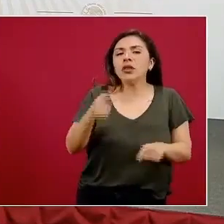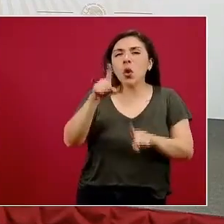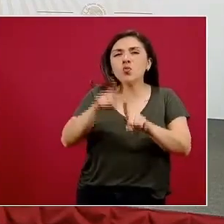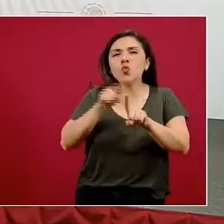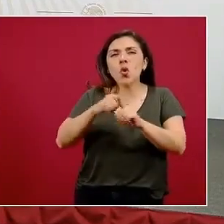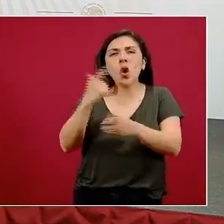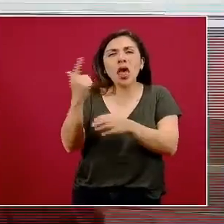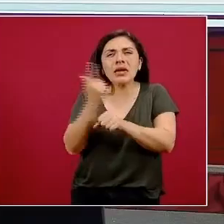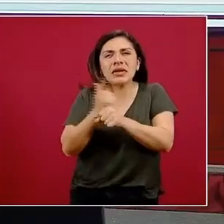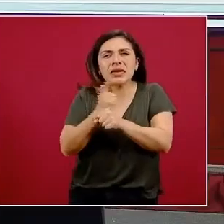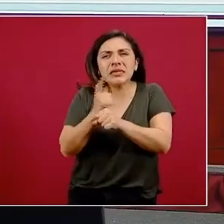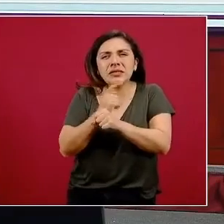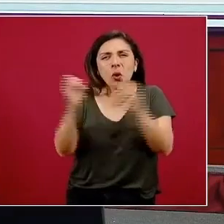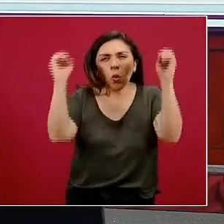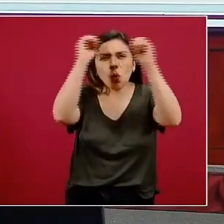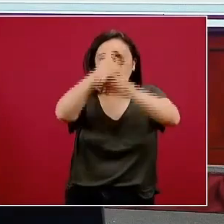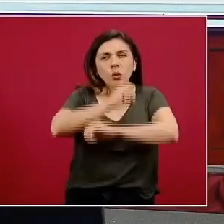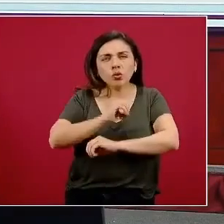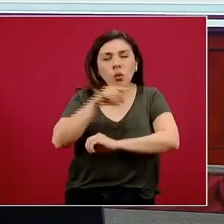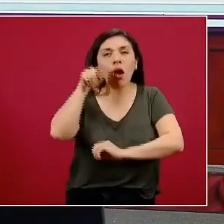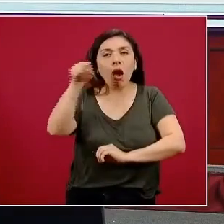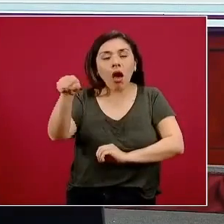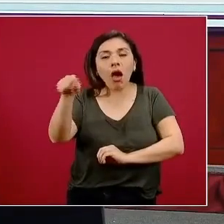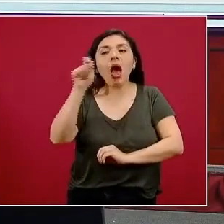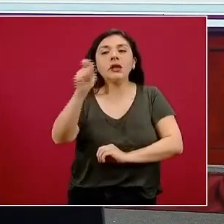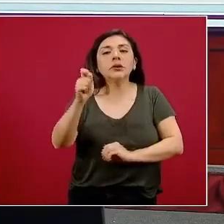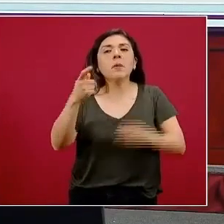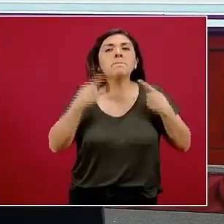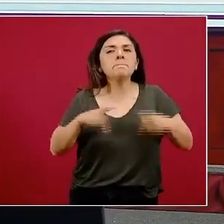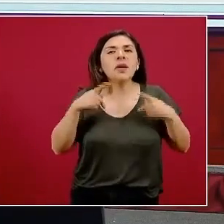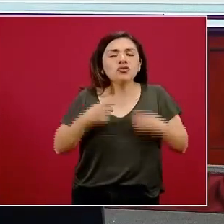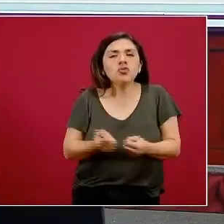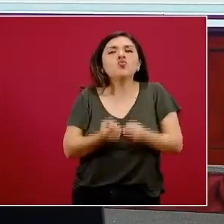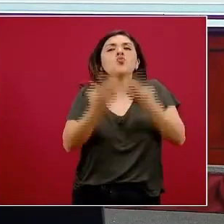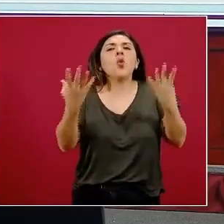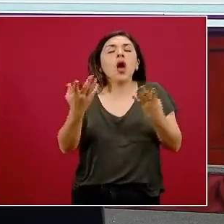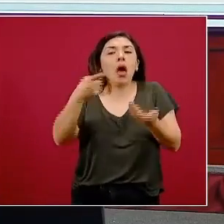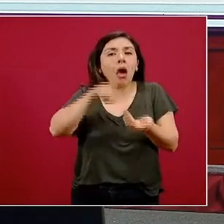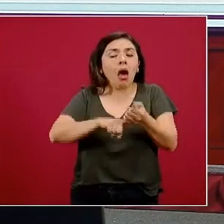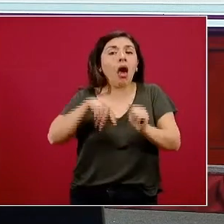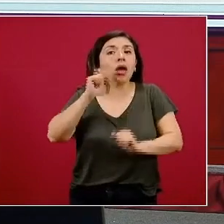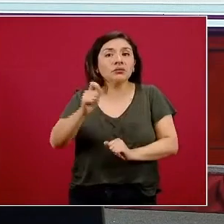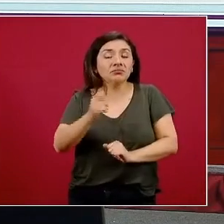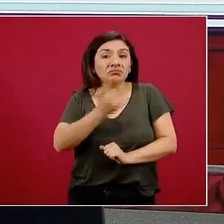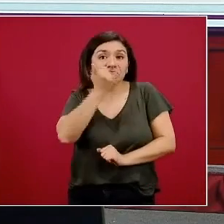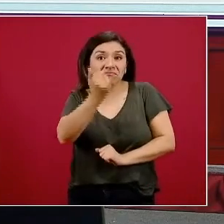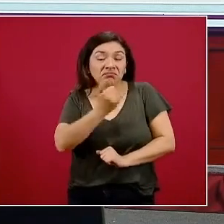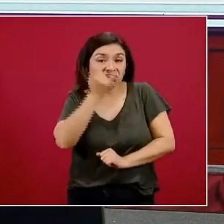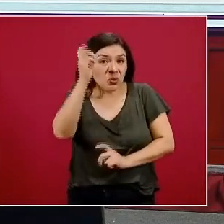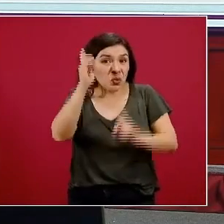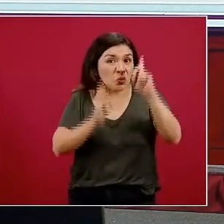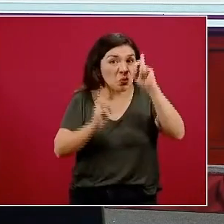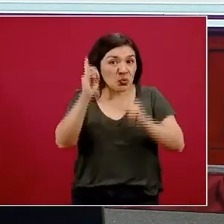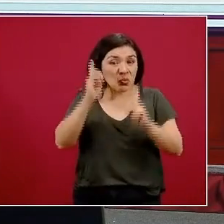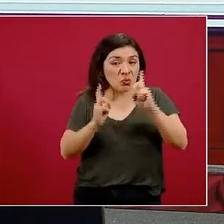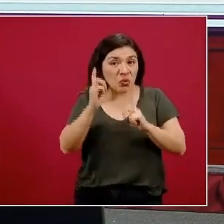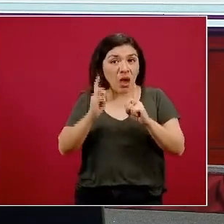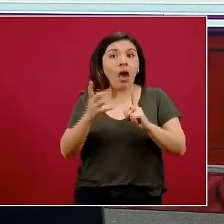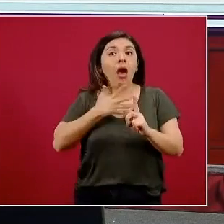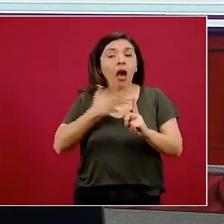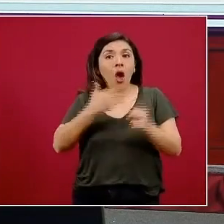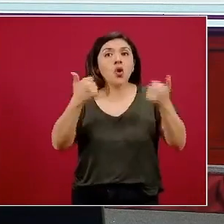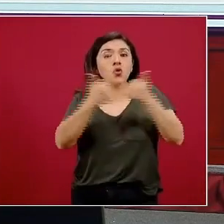gris oscuro precisamente todas esas personas que también fueron clasificadas como casos sospechosos, que